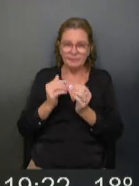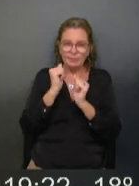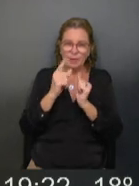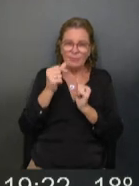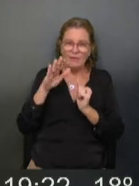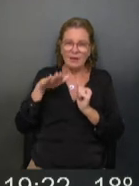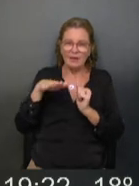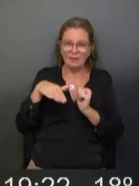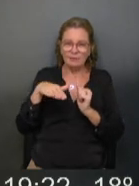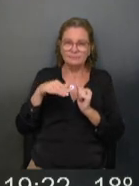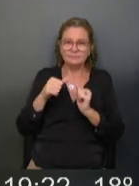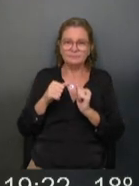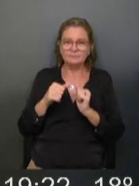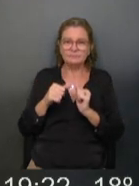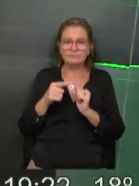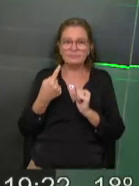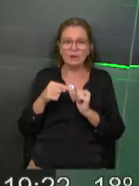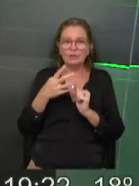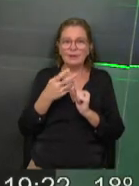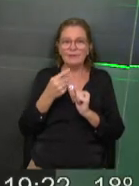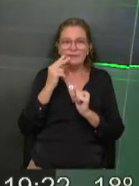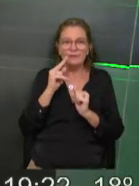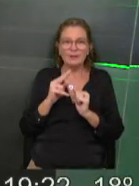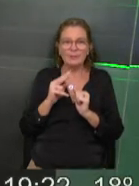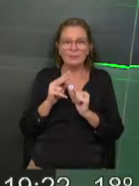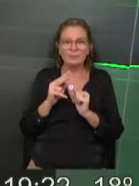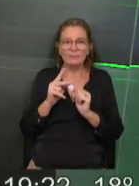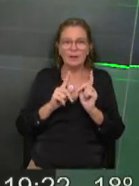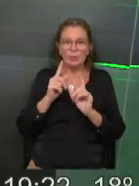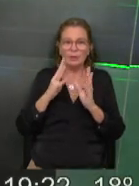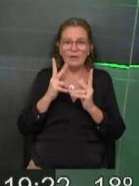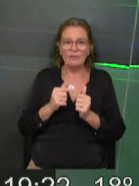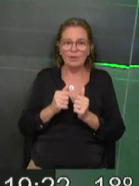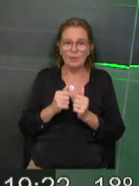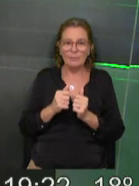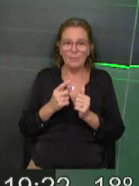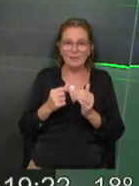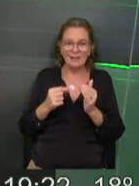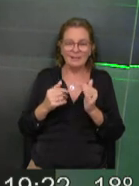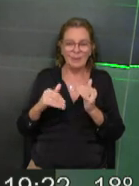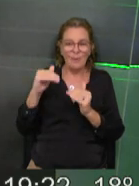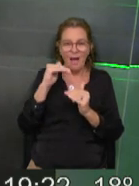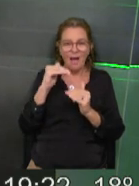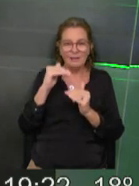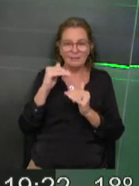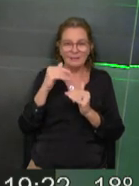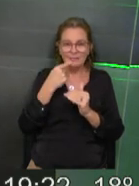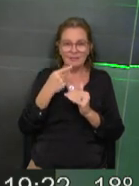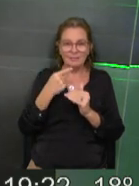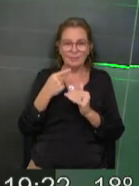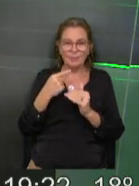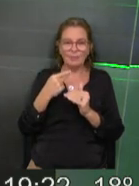abaratando el crédito. Bien. ¿Sí? Entonces lo que nosotros teníamos es que, de alguna manera, cuando la tasa es muy alta o alta, ¿sí? Sí. Lo que pasa es